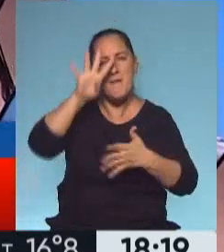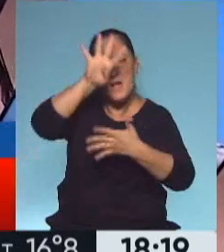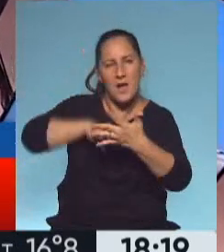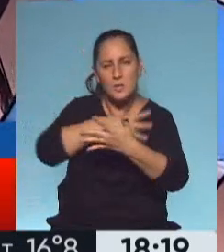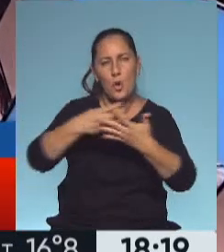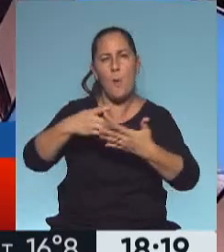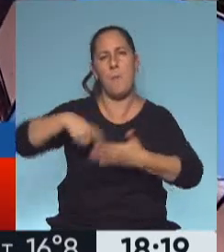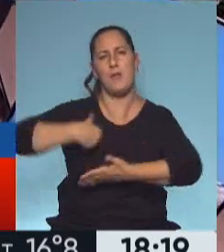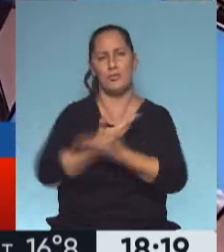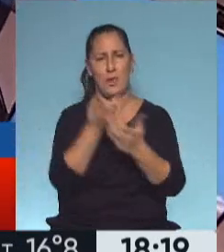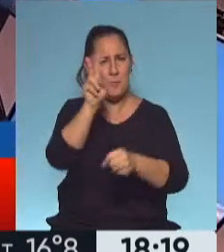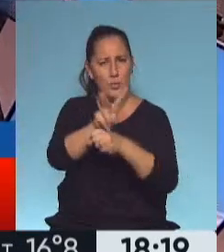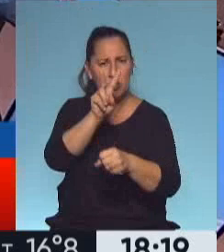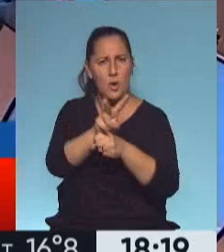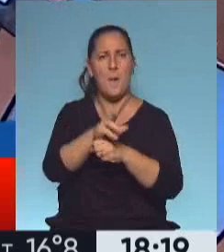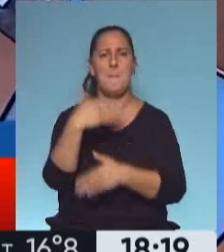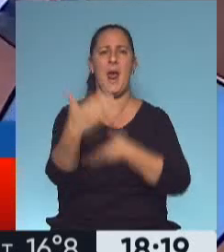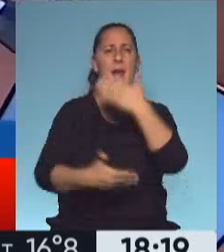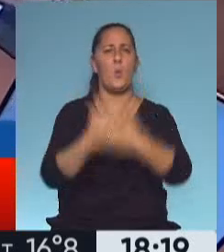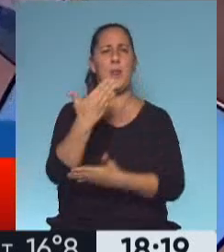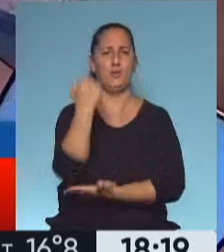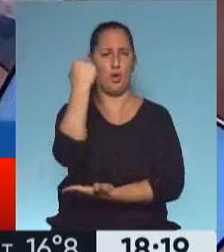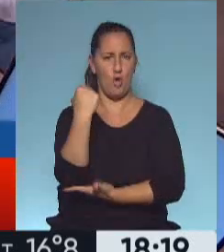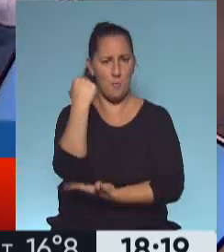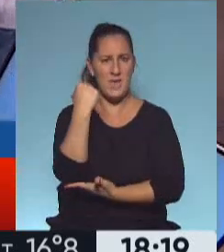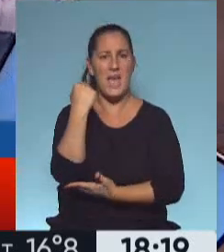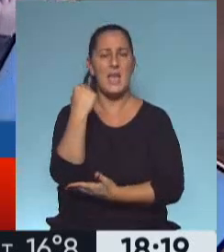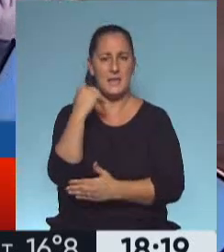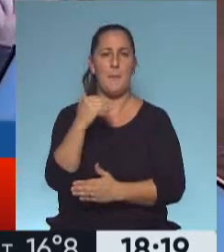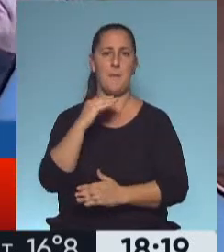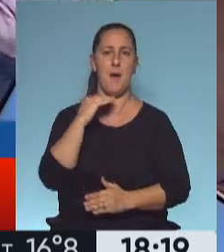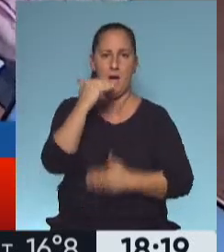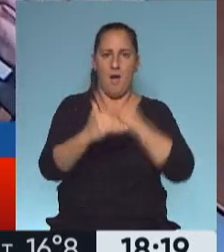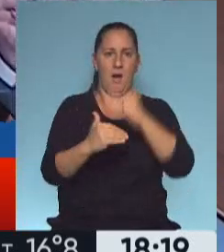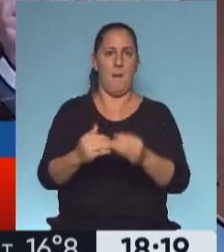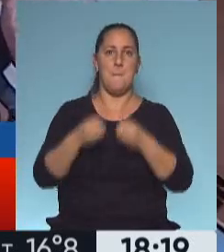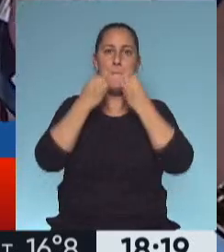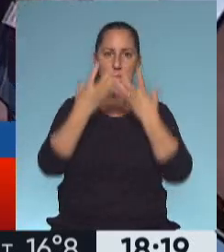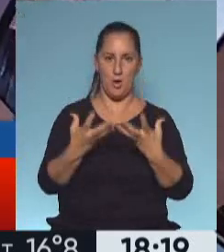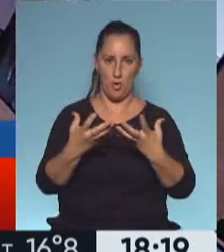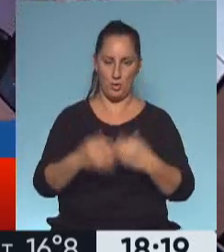para la protección social, para la recuperación económica y para el desarrollo.